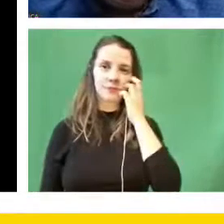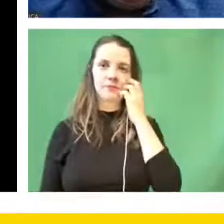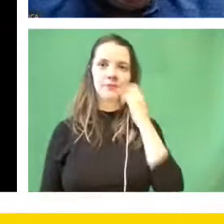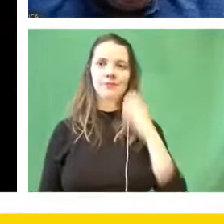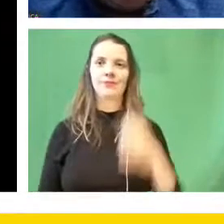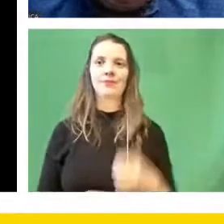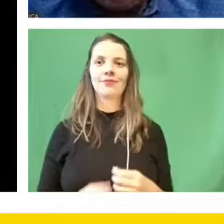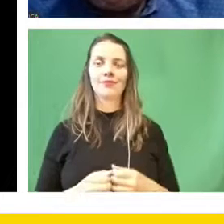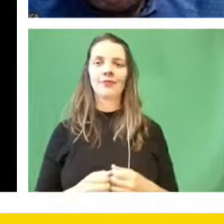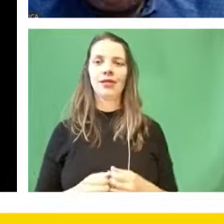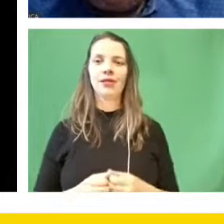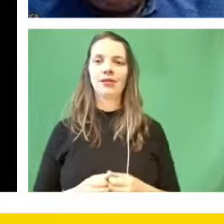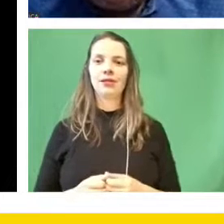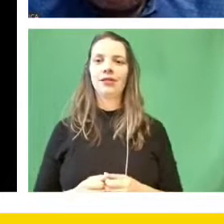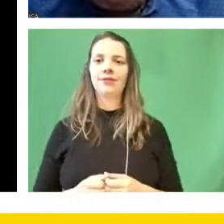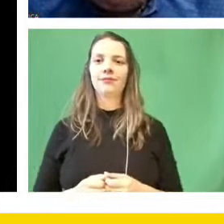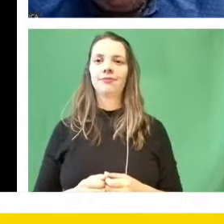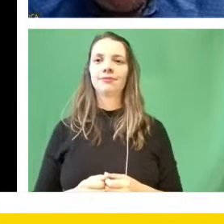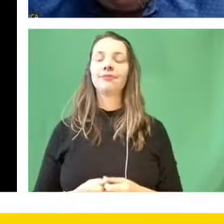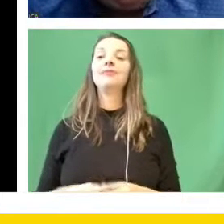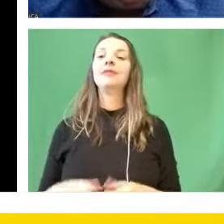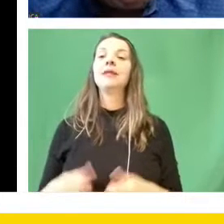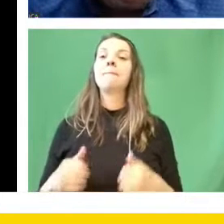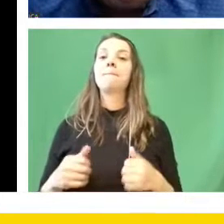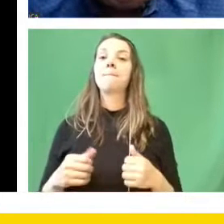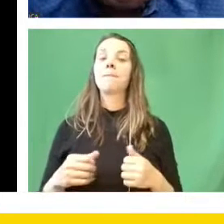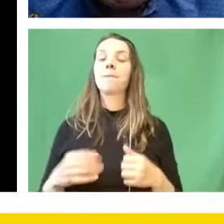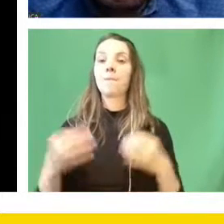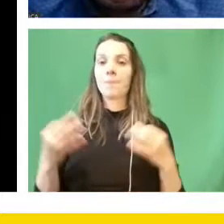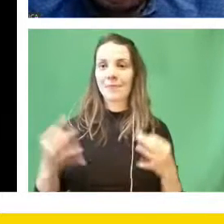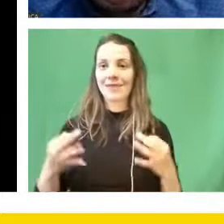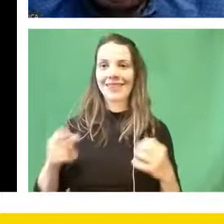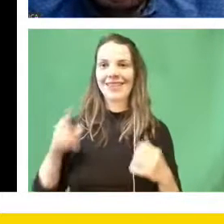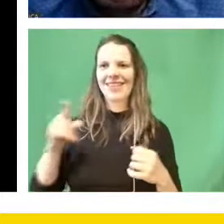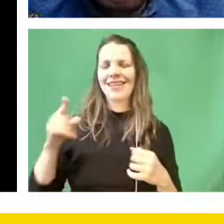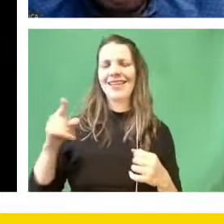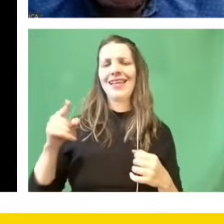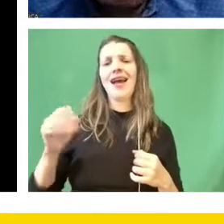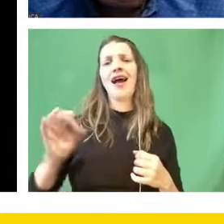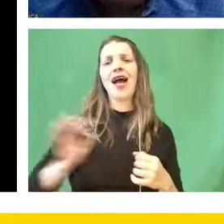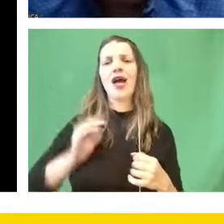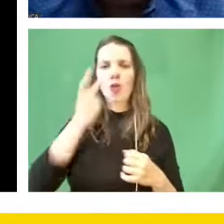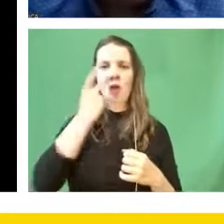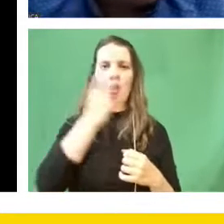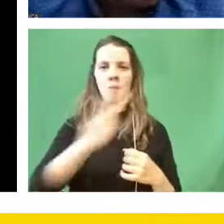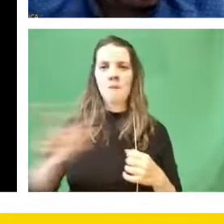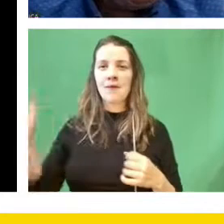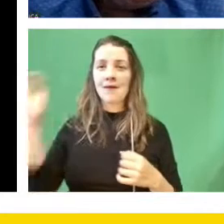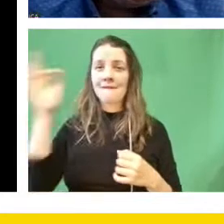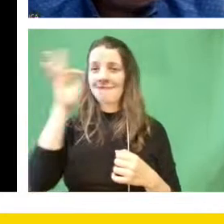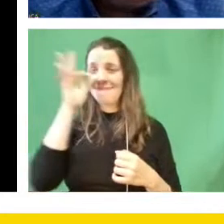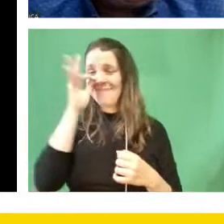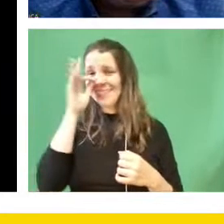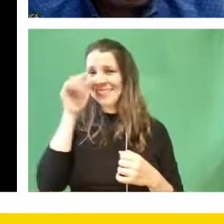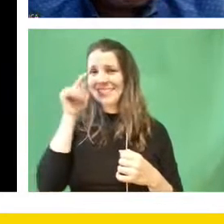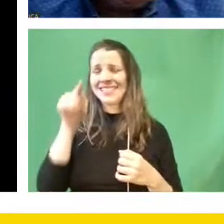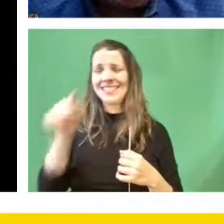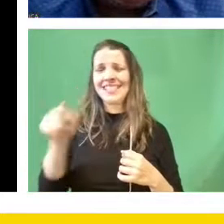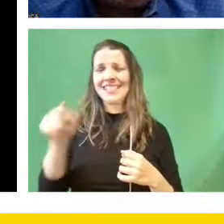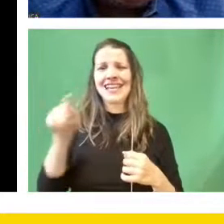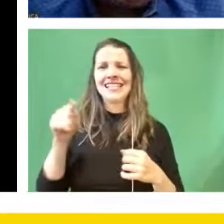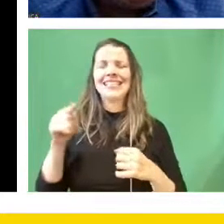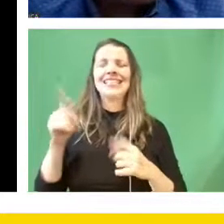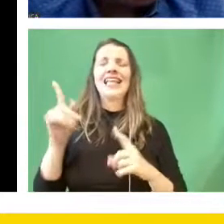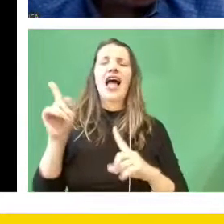Ok, ni hablemos del 2020 por la pandemia, que lamentablemente pues, nos truncó algunos proyectos, pero no las ganas de seguir adelante con el tema del